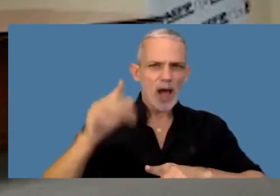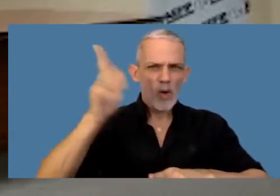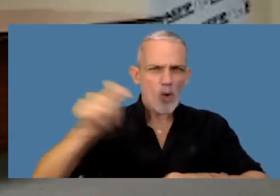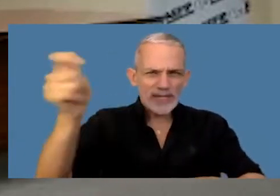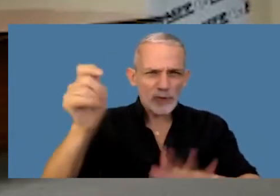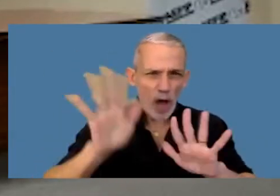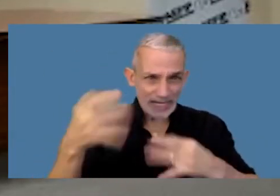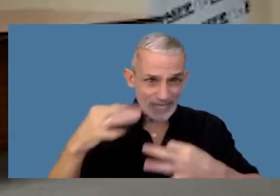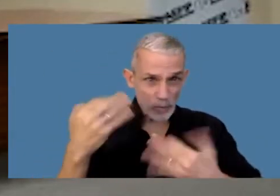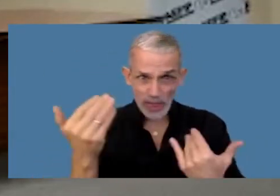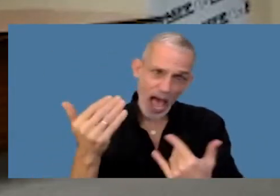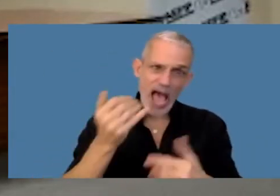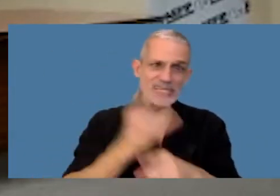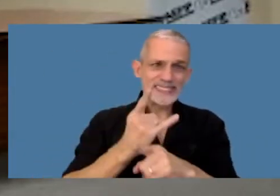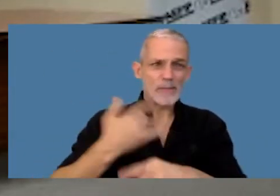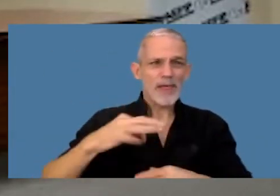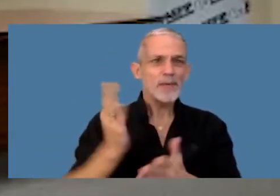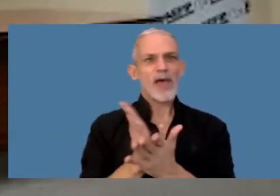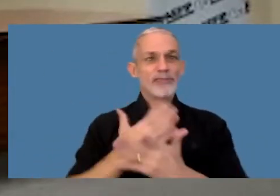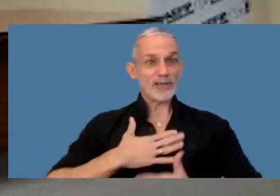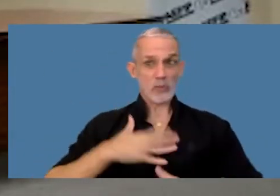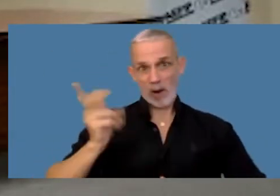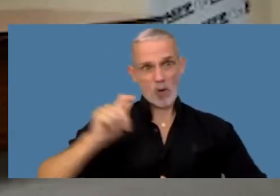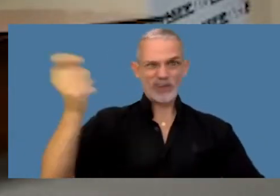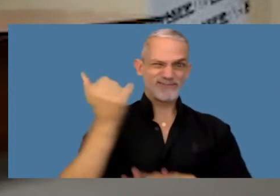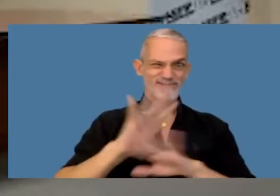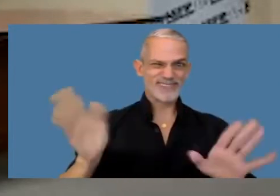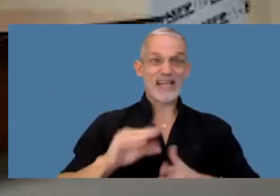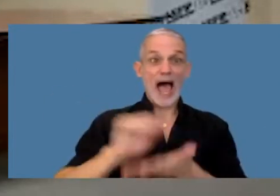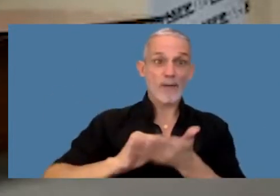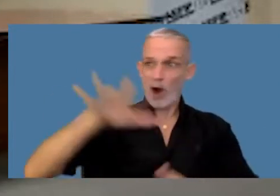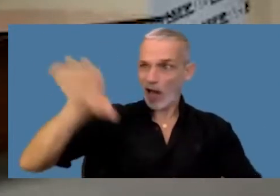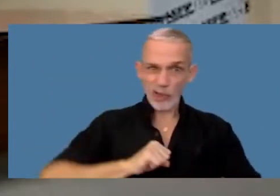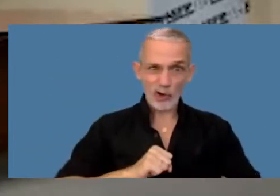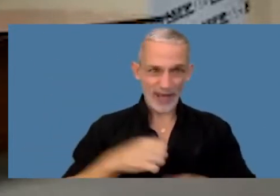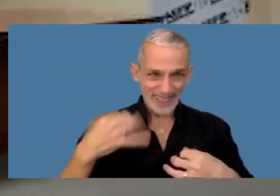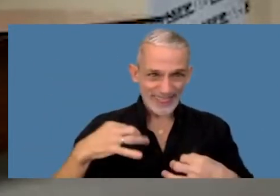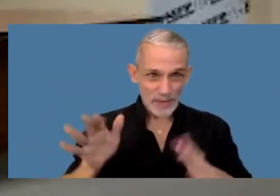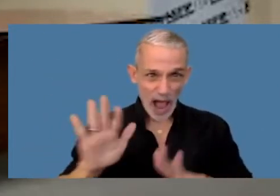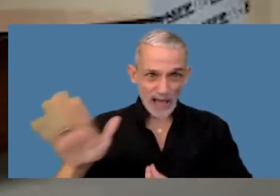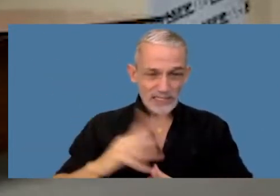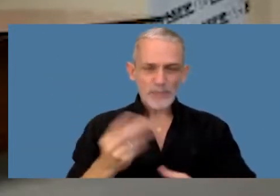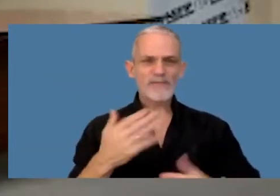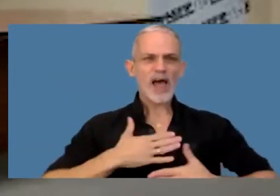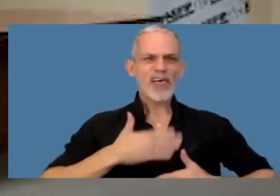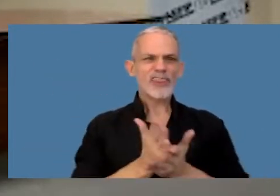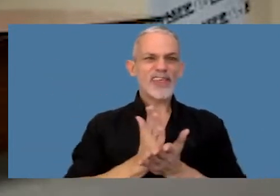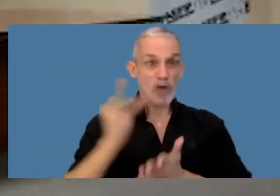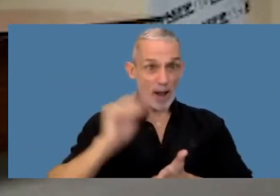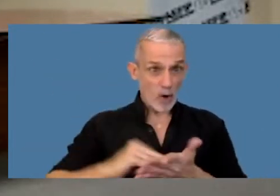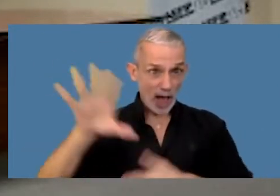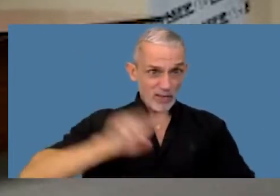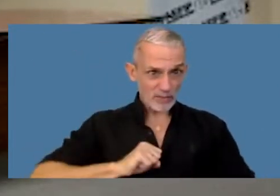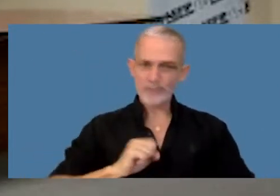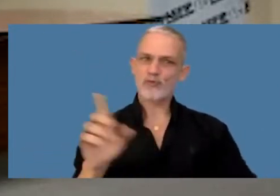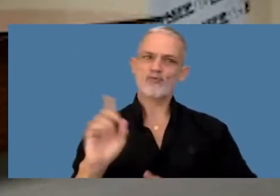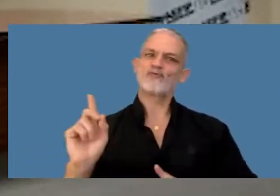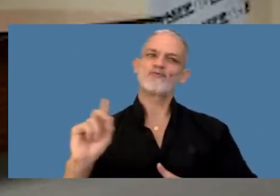entonces siempre tenemos que estar buscando un abogado para hacer valer nuestros derechos. No, al